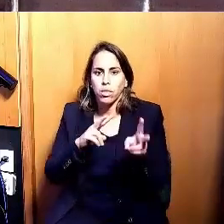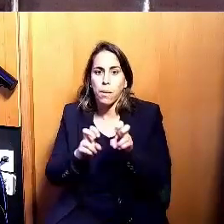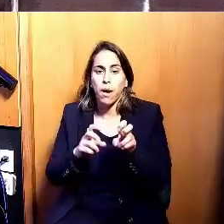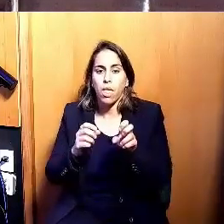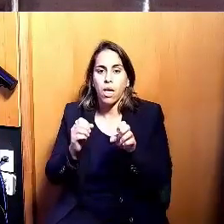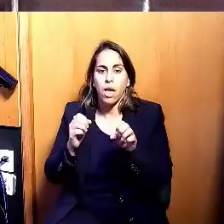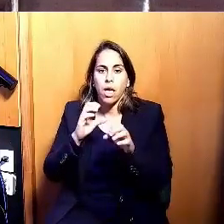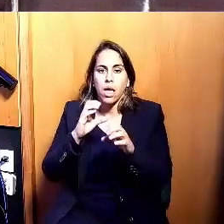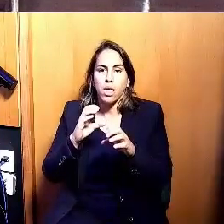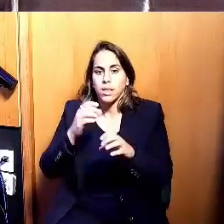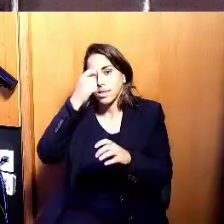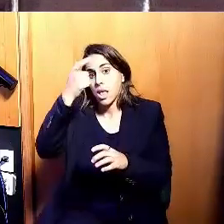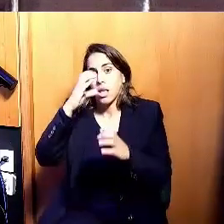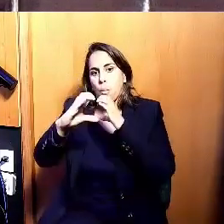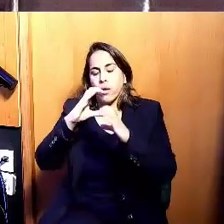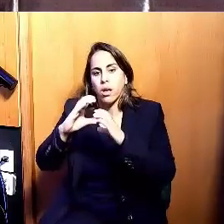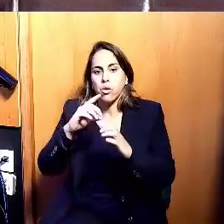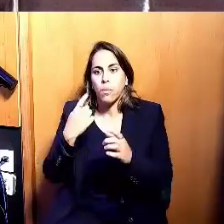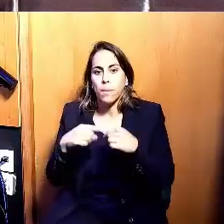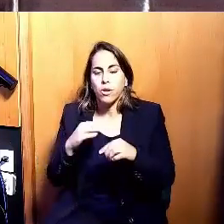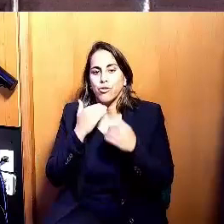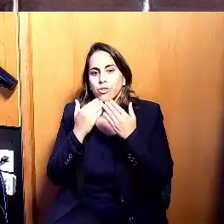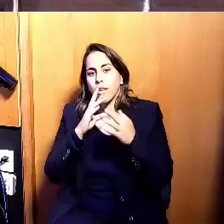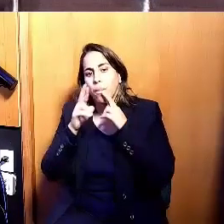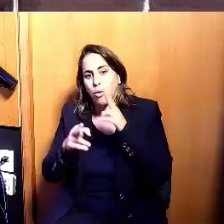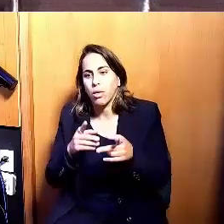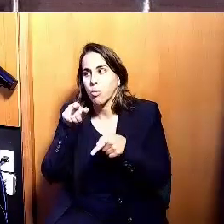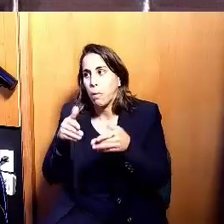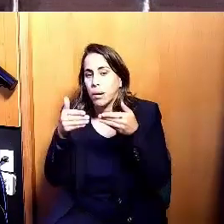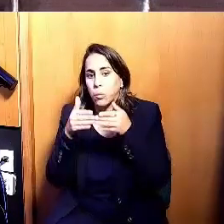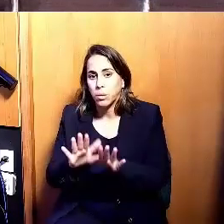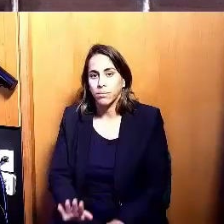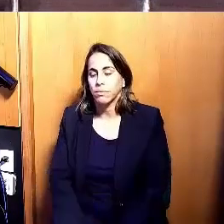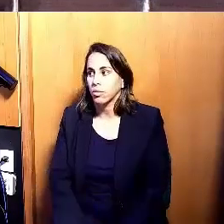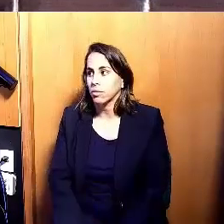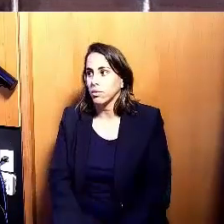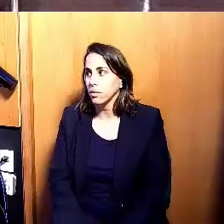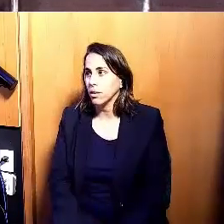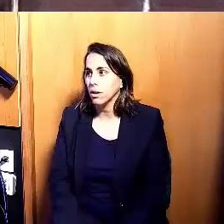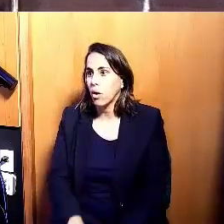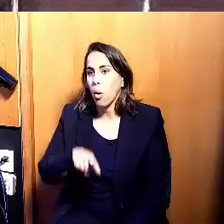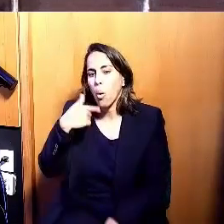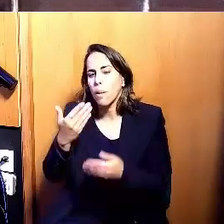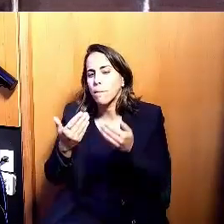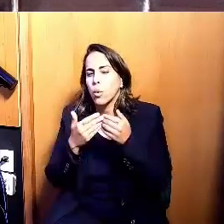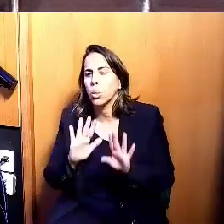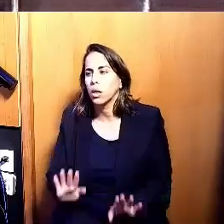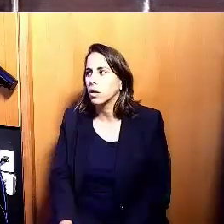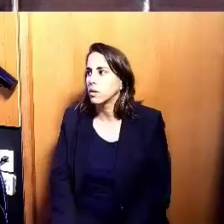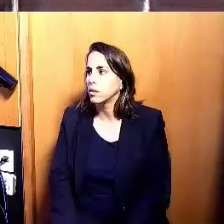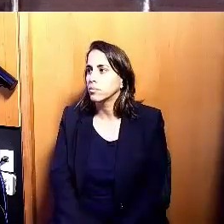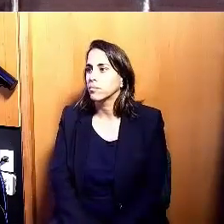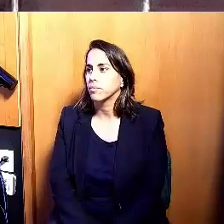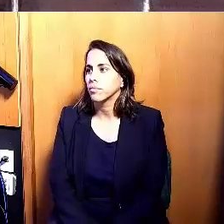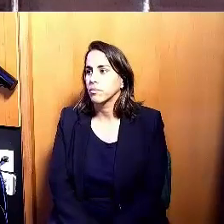ciencias de la computación, pero no sé si respondí ahí a tu pregunta. Bien. Muy bien. ¿Alguna otra? Por